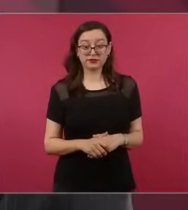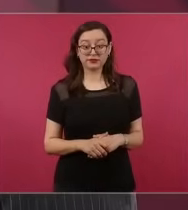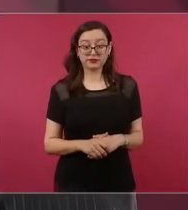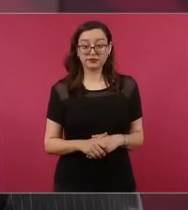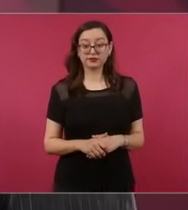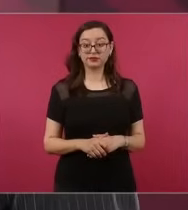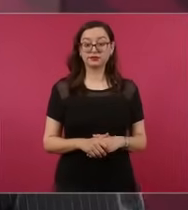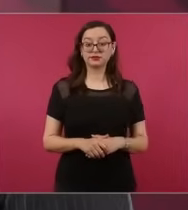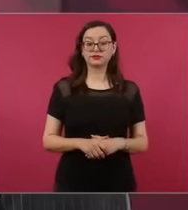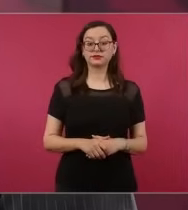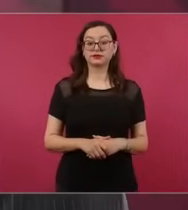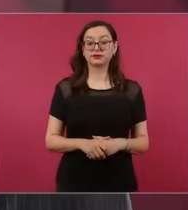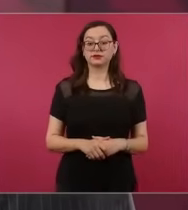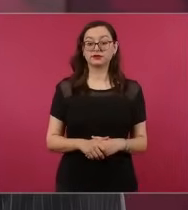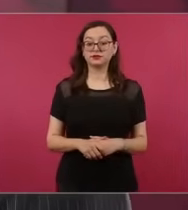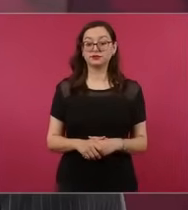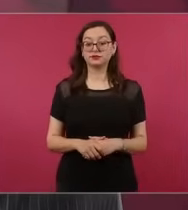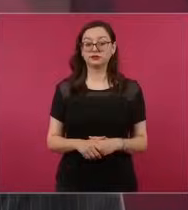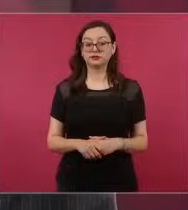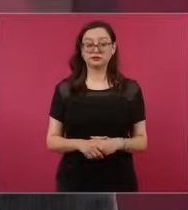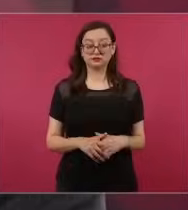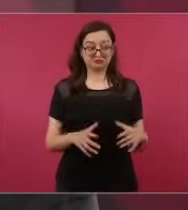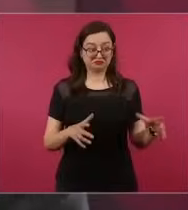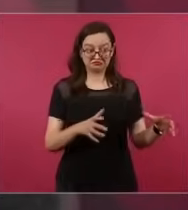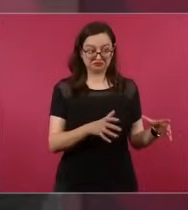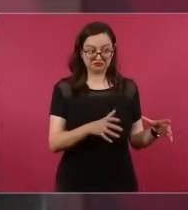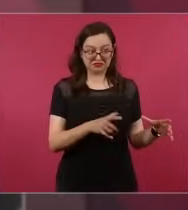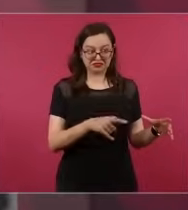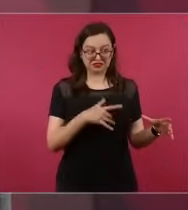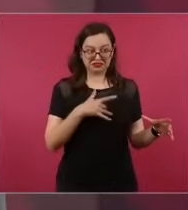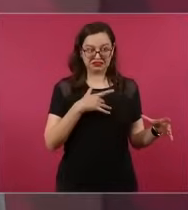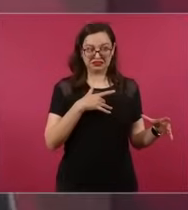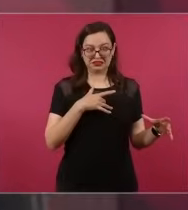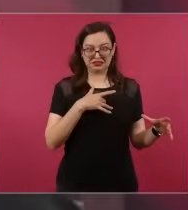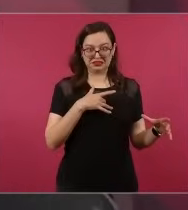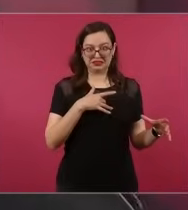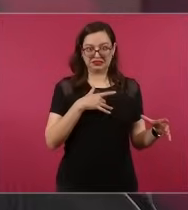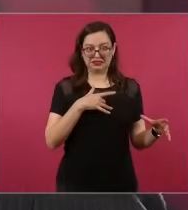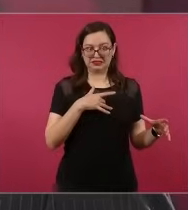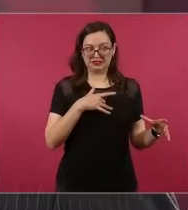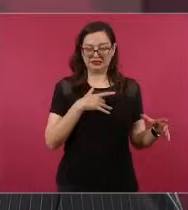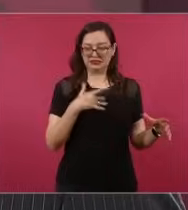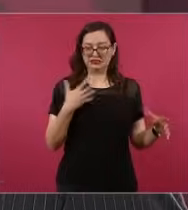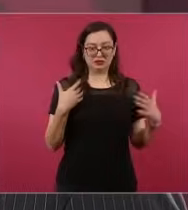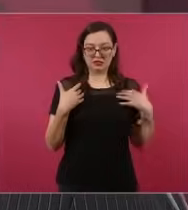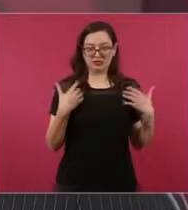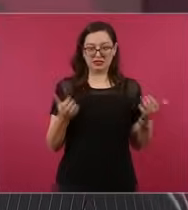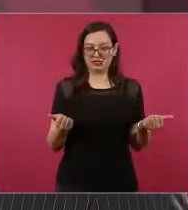Y si nos cuesta trabajo llegar a eso,